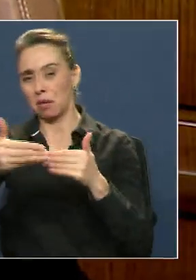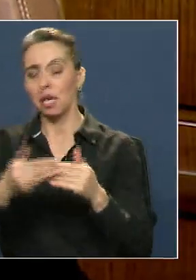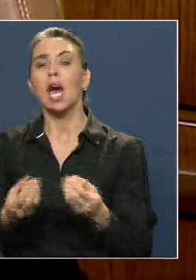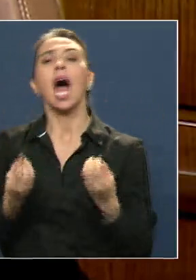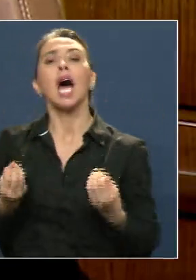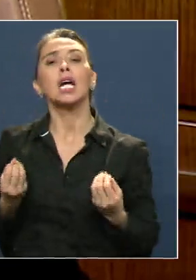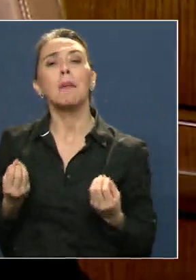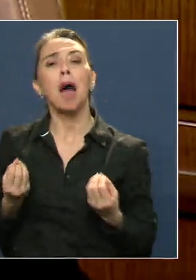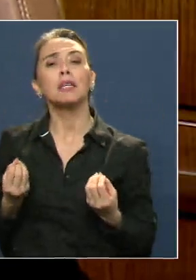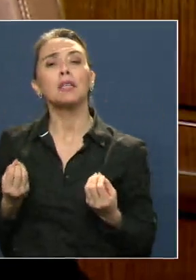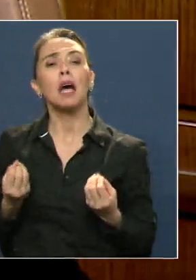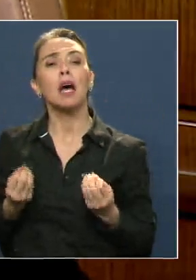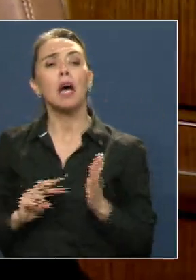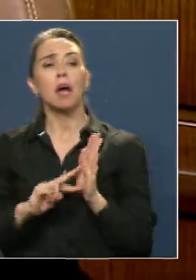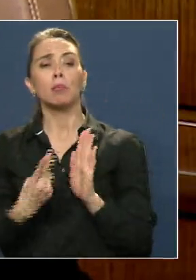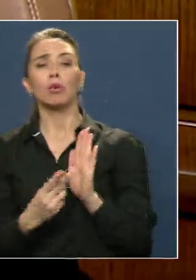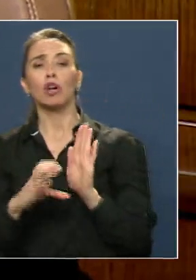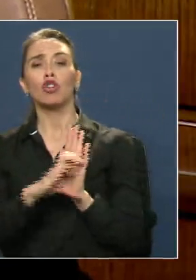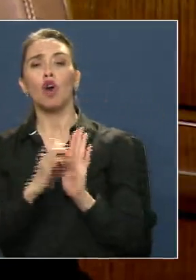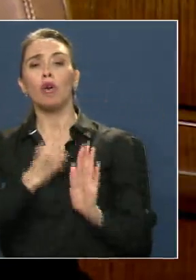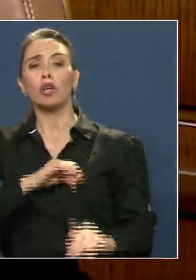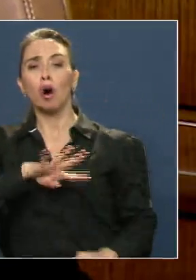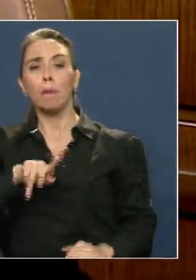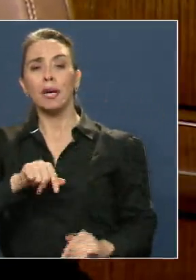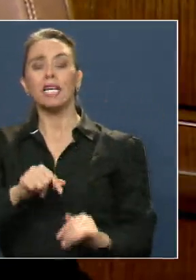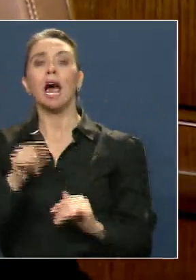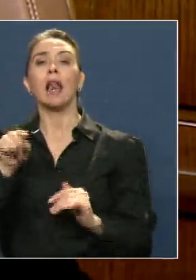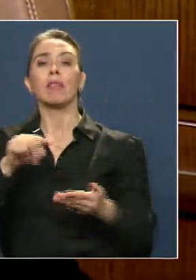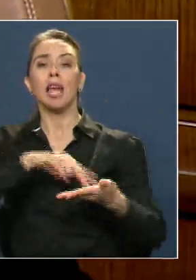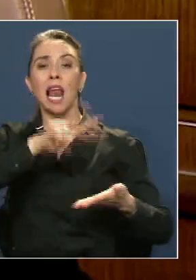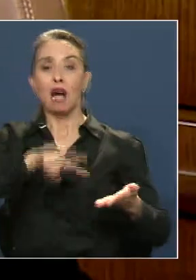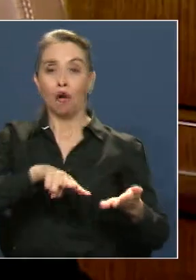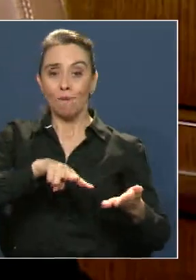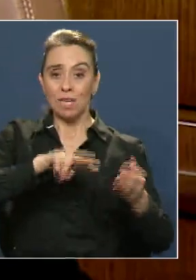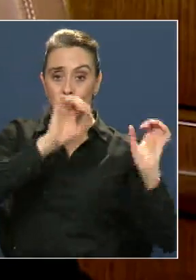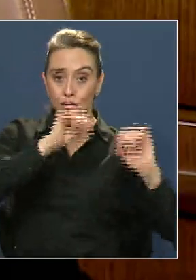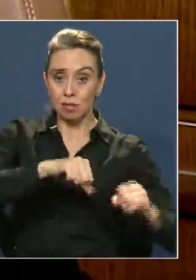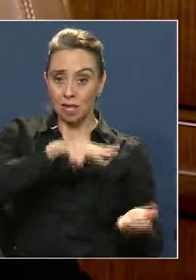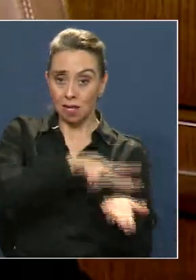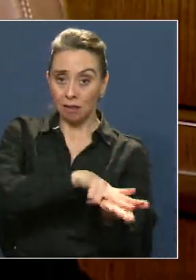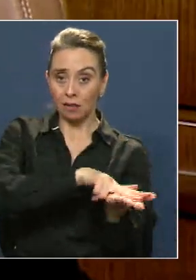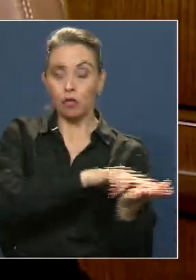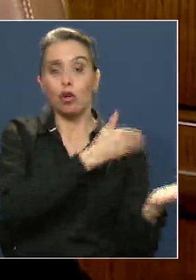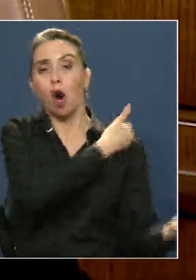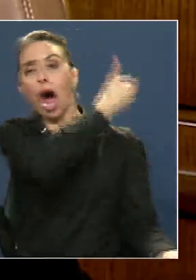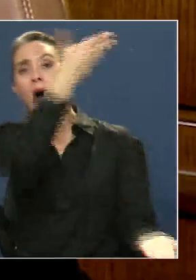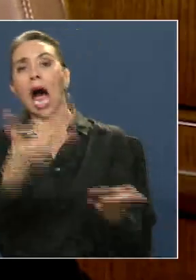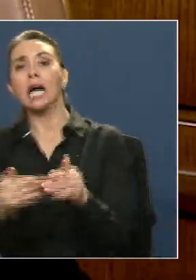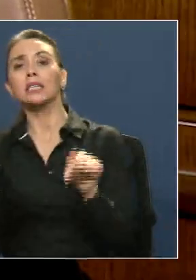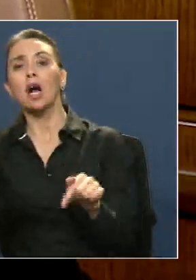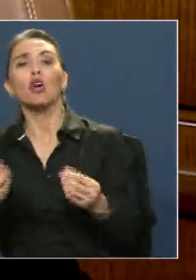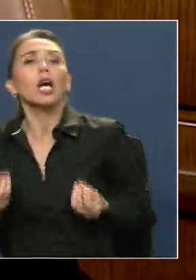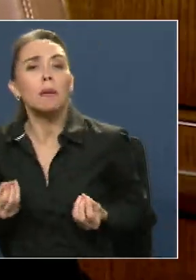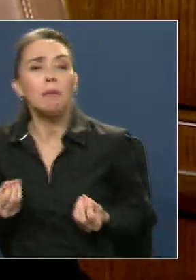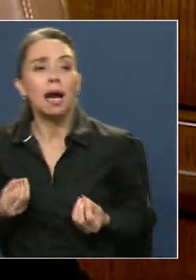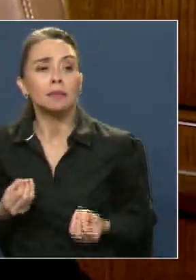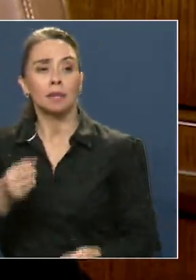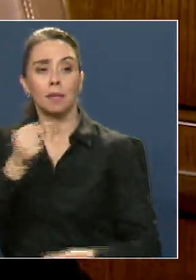las modificaciones al Código Penal que hubo desde esta fecha hasta el día de hoy? Y lo quiero señalar porque el